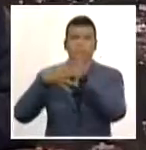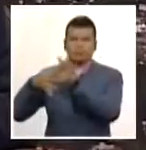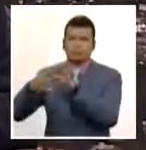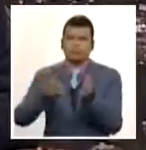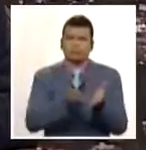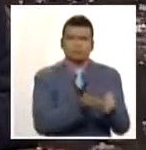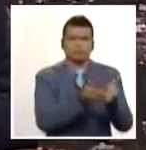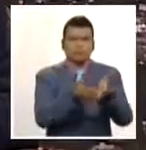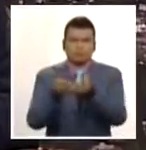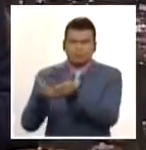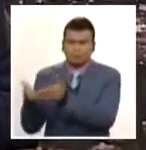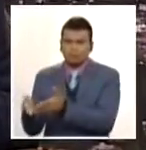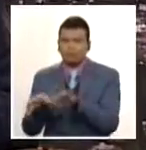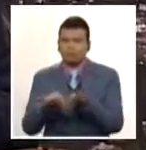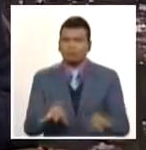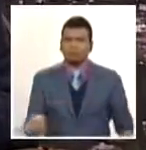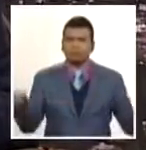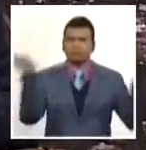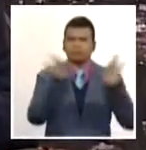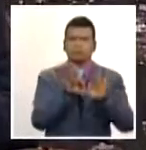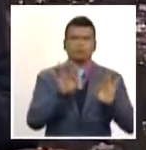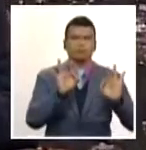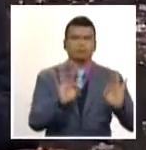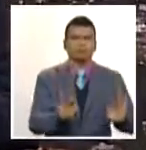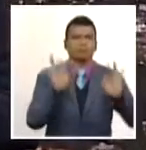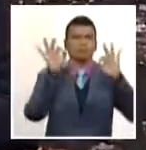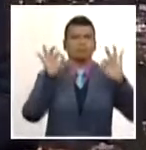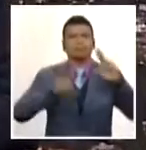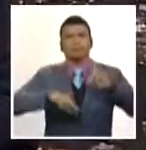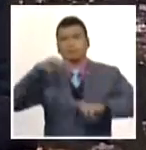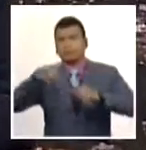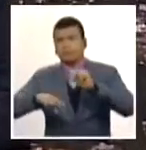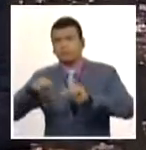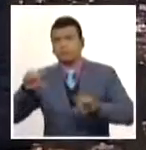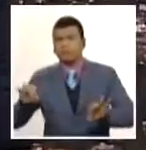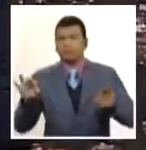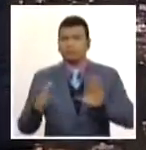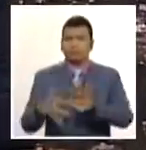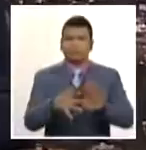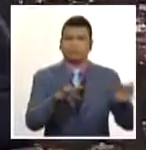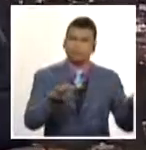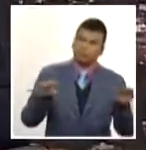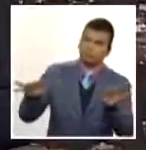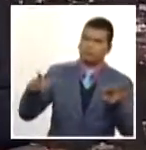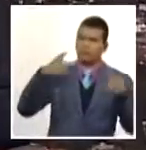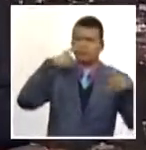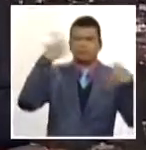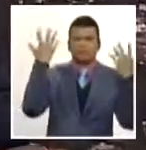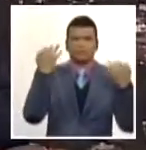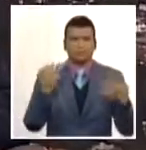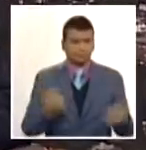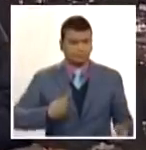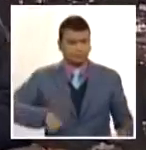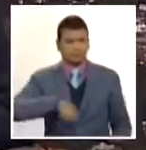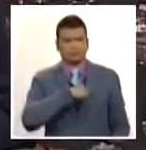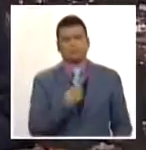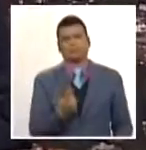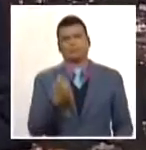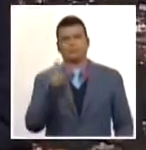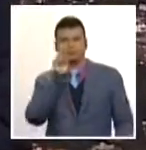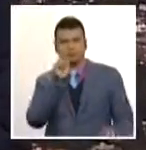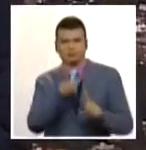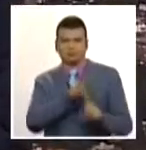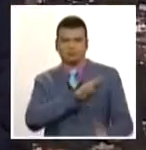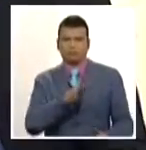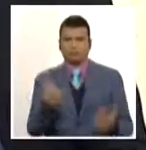muy importantes y han desarrollado una infraestructura que los reconoce globalmente. Nosotros no lo tenemos. Ese es el reto que queremos para el